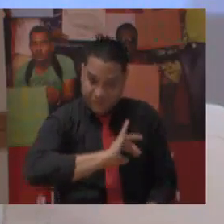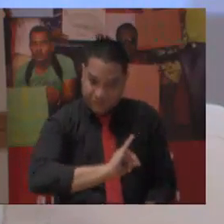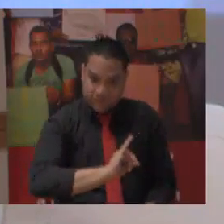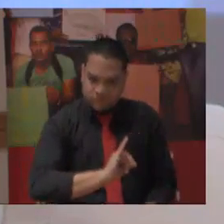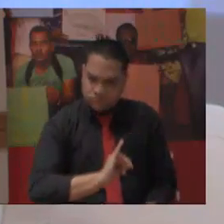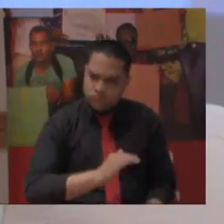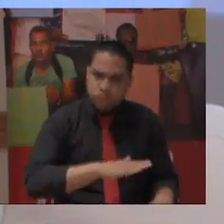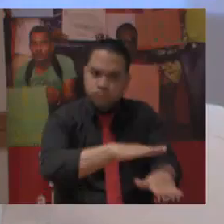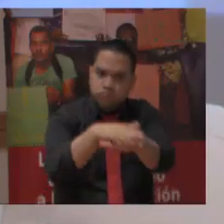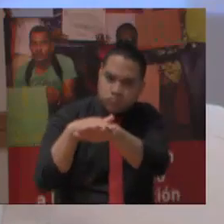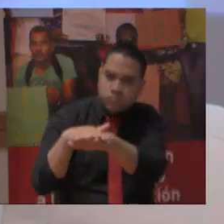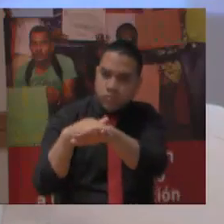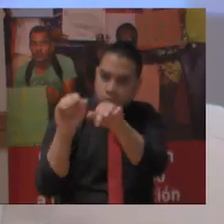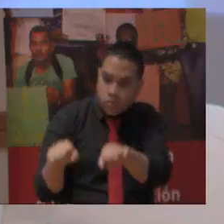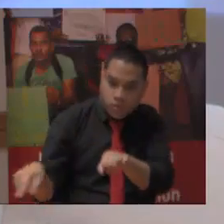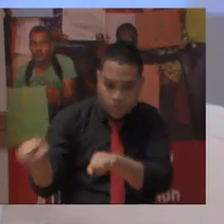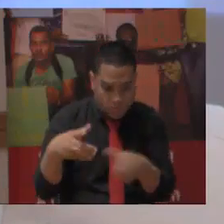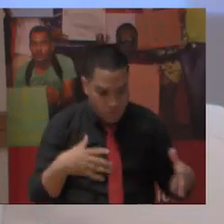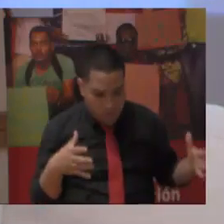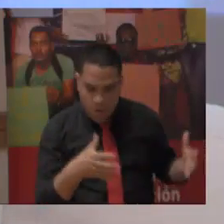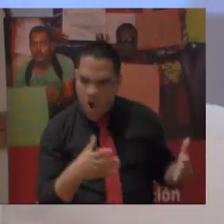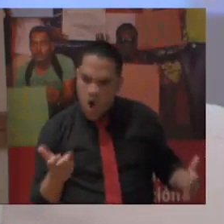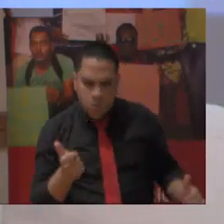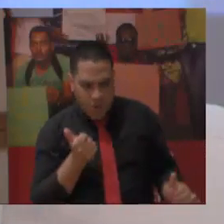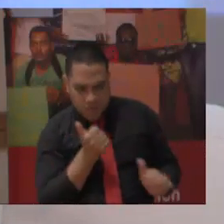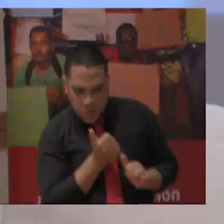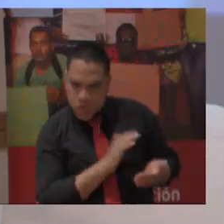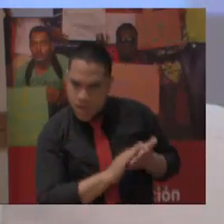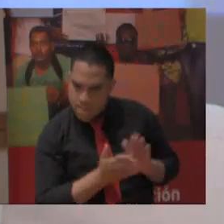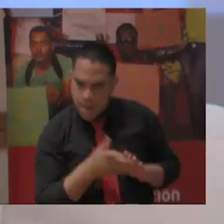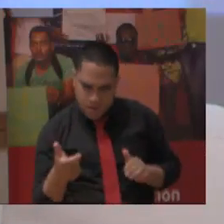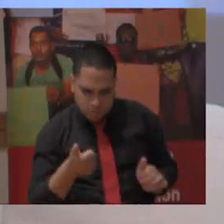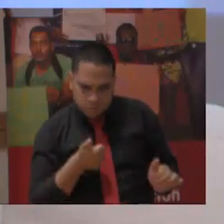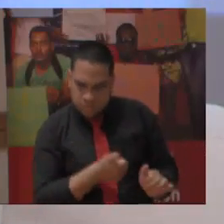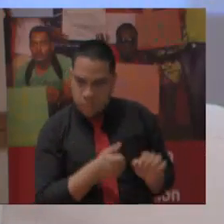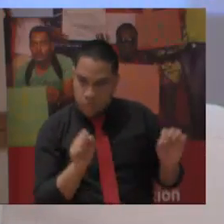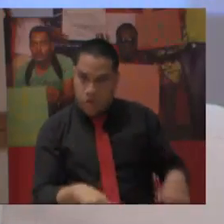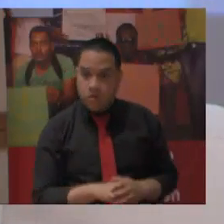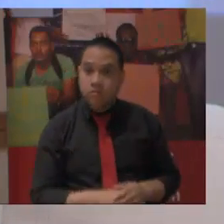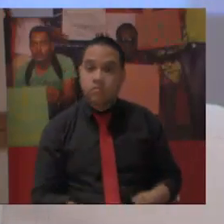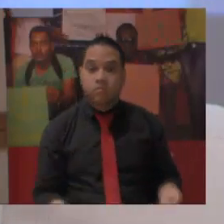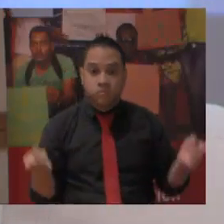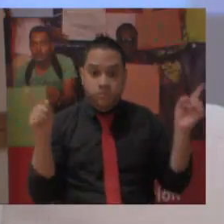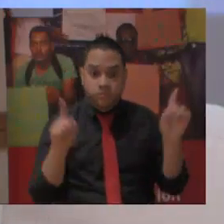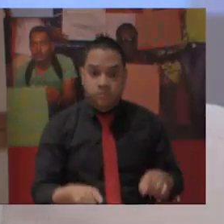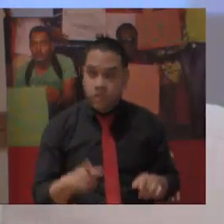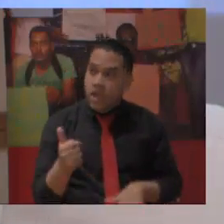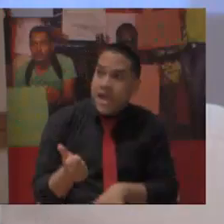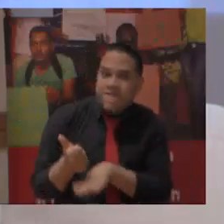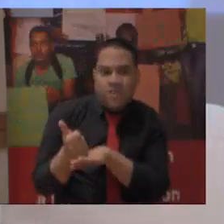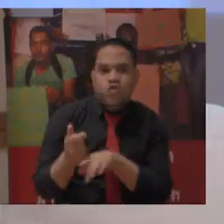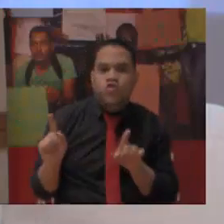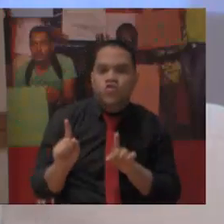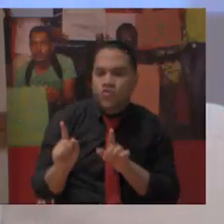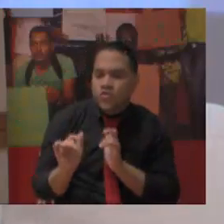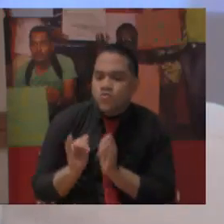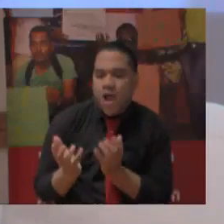de invitarlos a que hicieran parte del equipo de la asesoría de paz, y tenerlos no como jefes, sino como